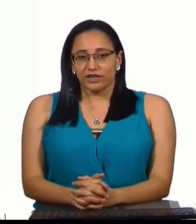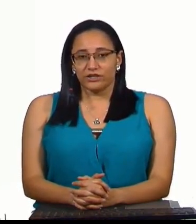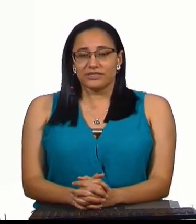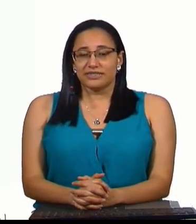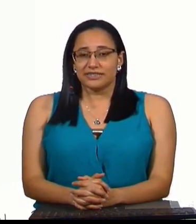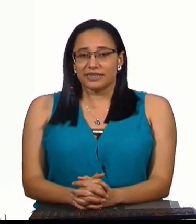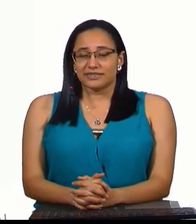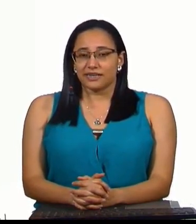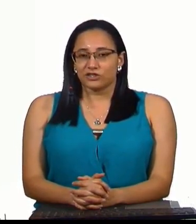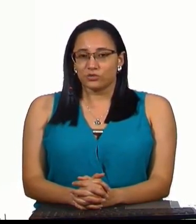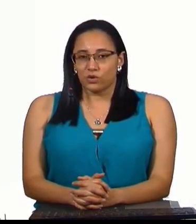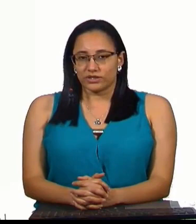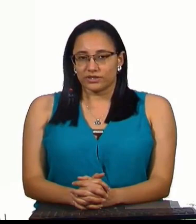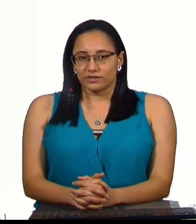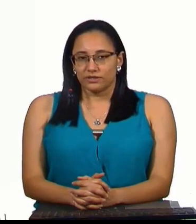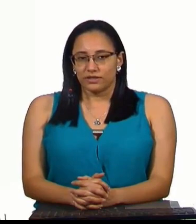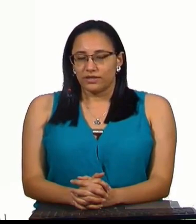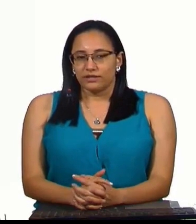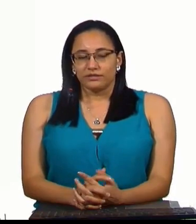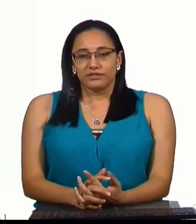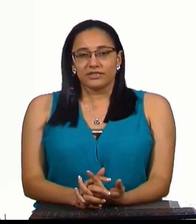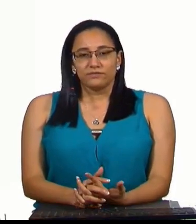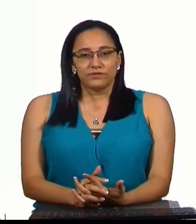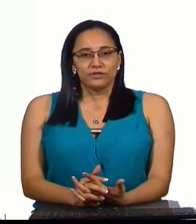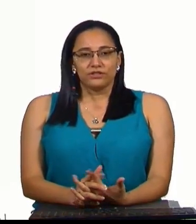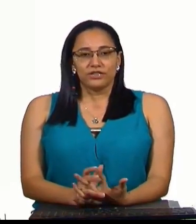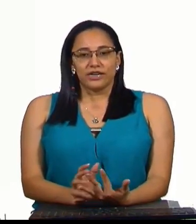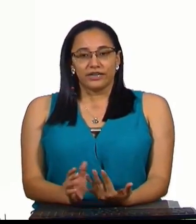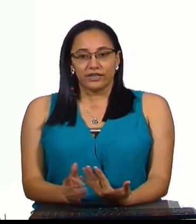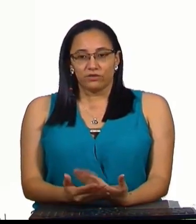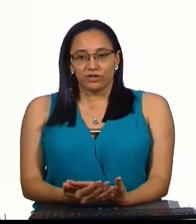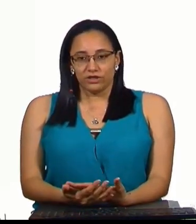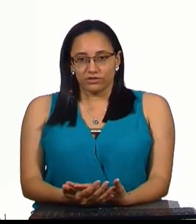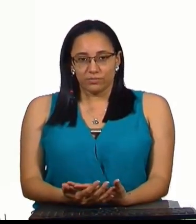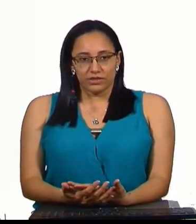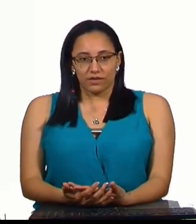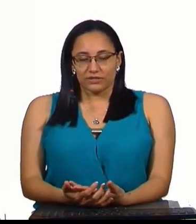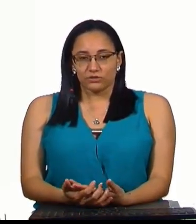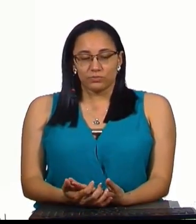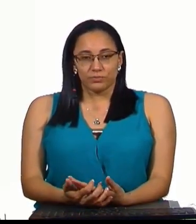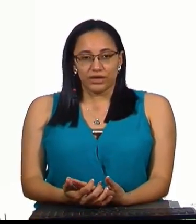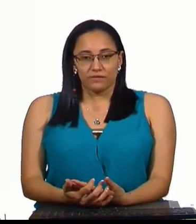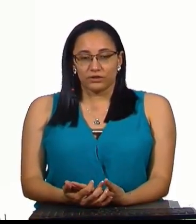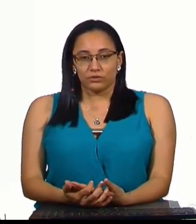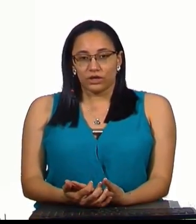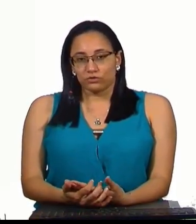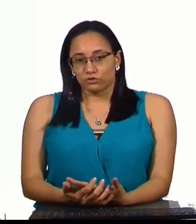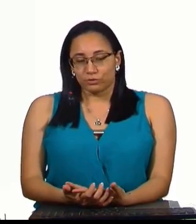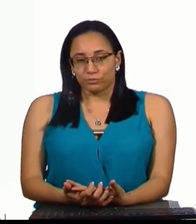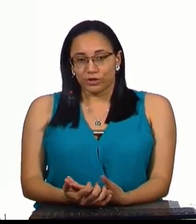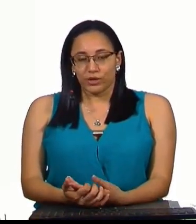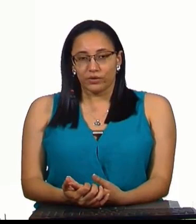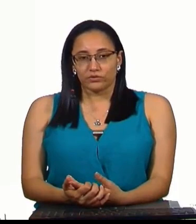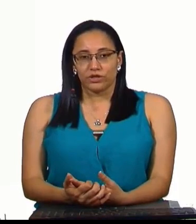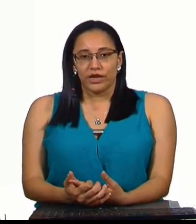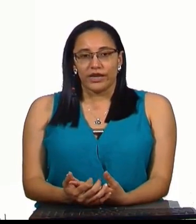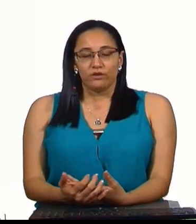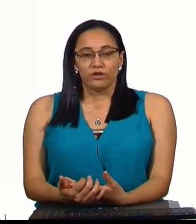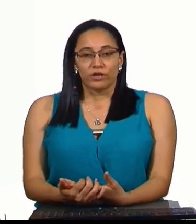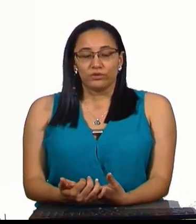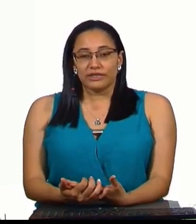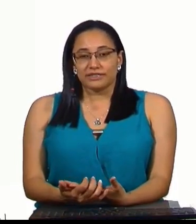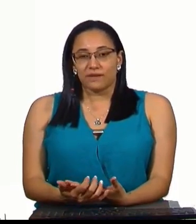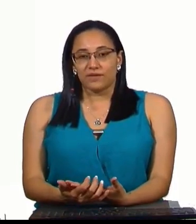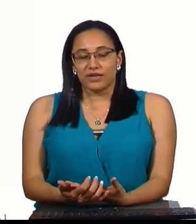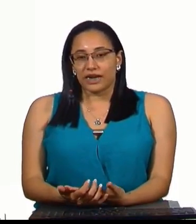adventures and used sticks as swords. Ya se fueron los días en que los niños inventaban sus propias aventuras o sus propios juegos, en